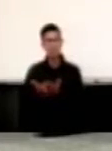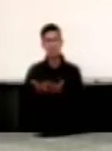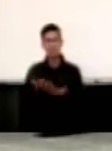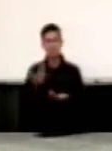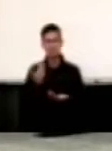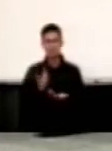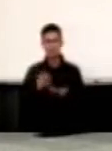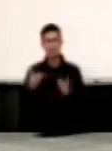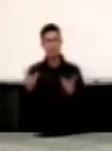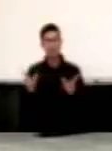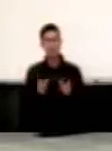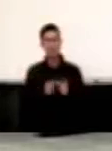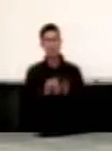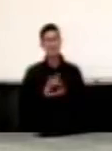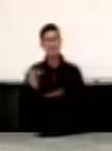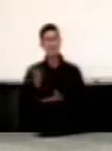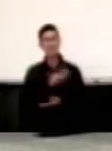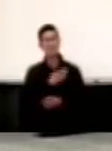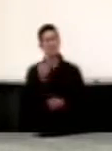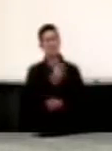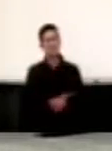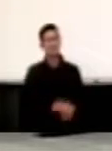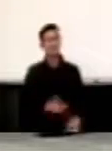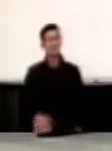sería todo, muchas gracias y buenas tardes.